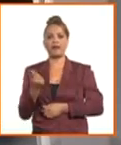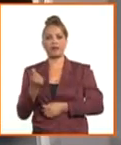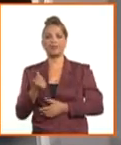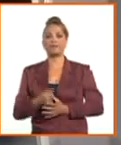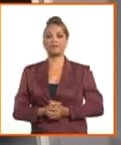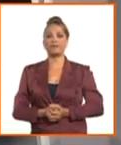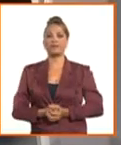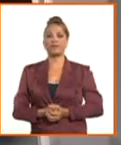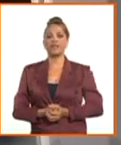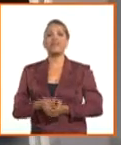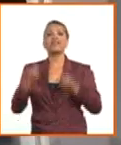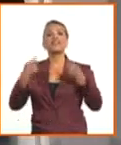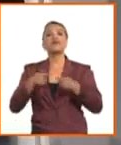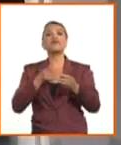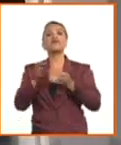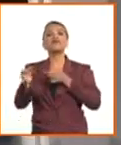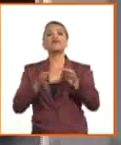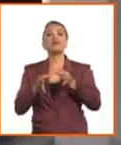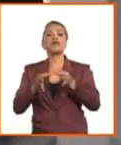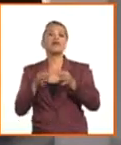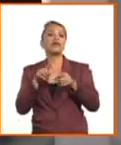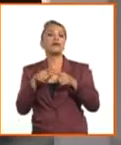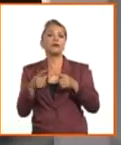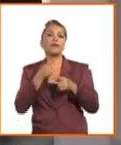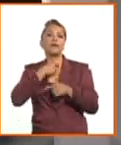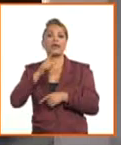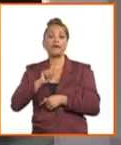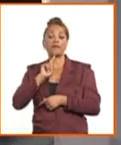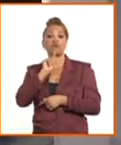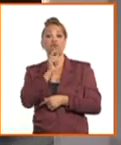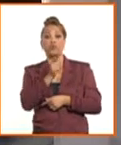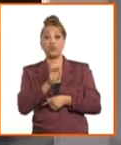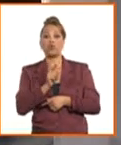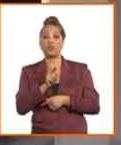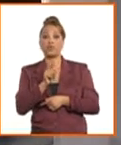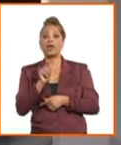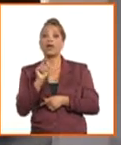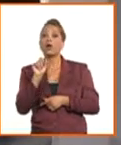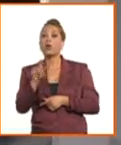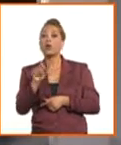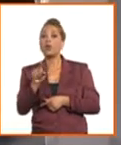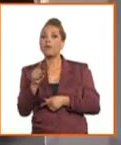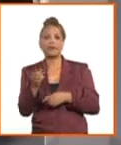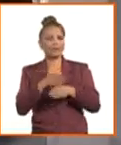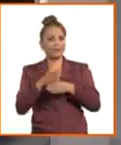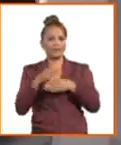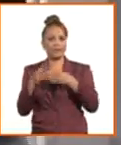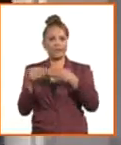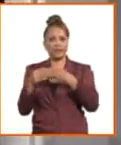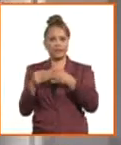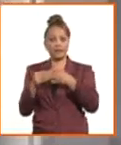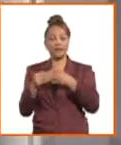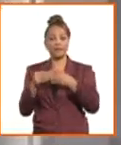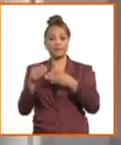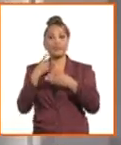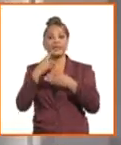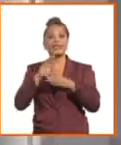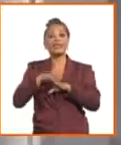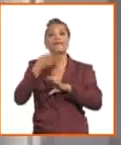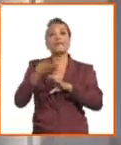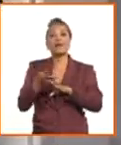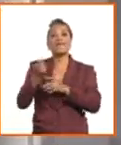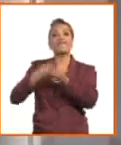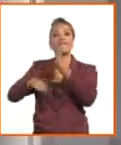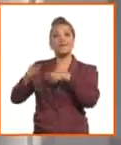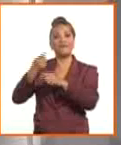debe funcionar sobre la base de que usted compra determinados niveles de divisas que están entrando al país y usted vende determinado nivel